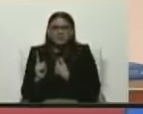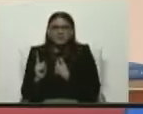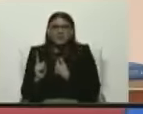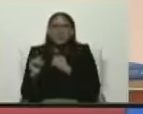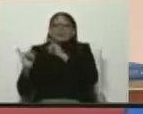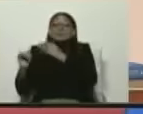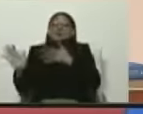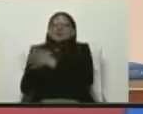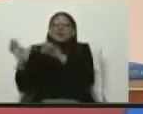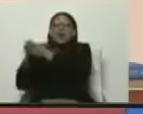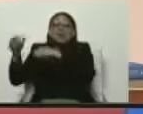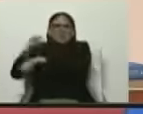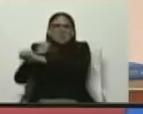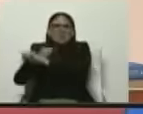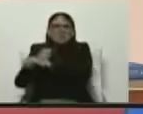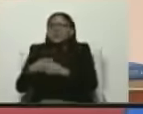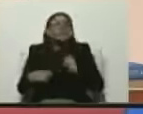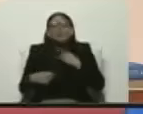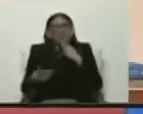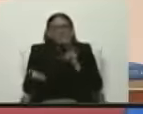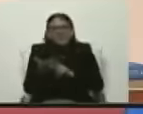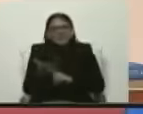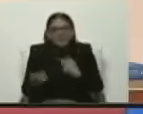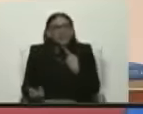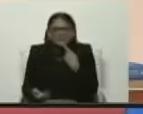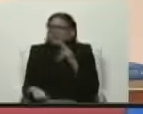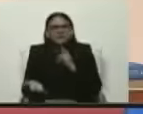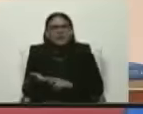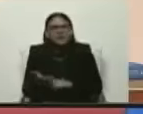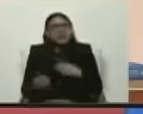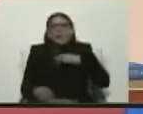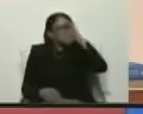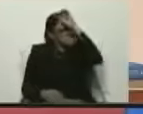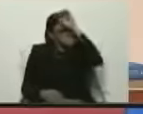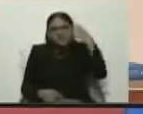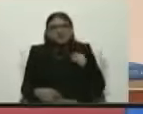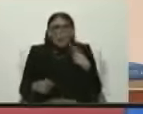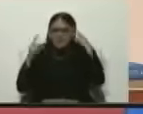de la federación, algo así, yo de fútbol, en verdad, perdóname, pero yo,